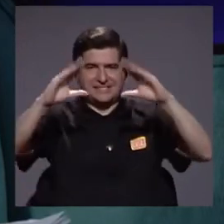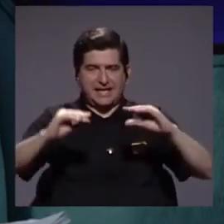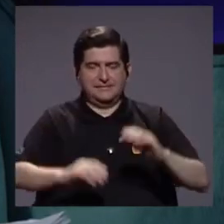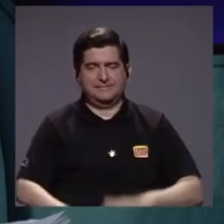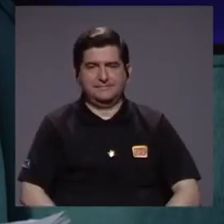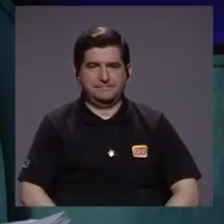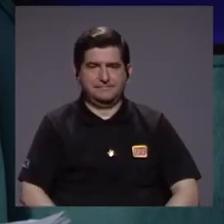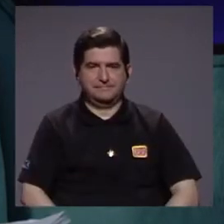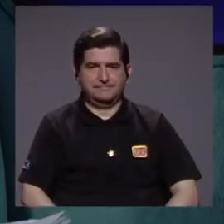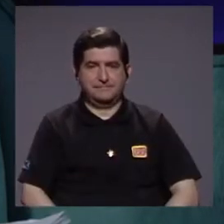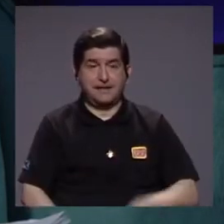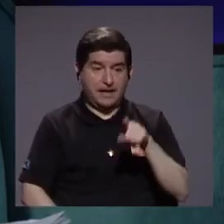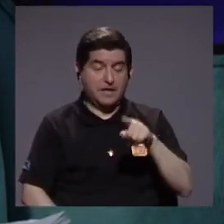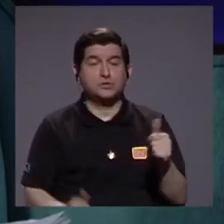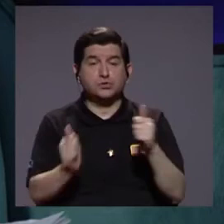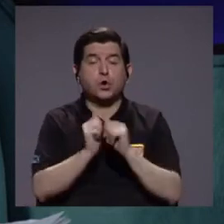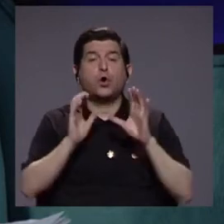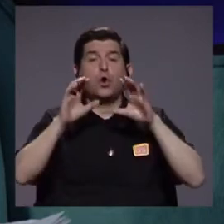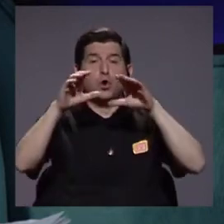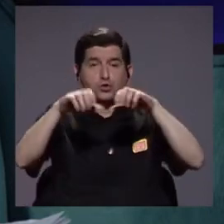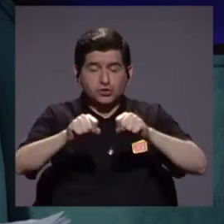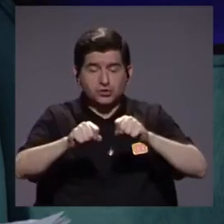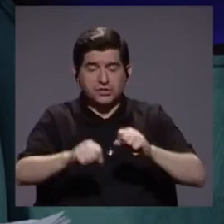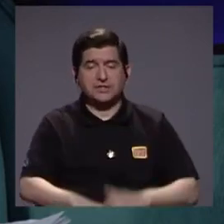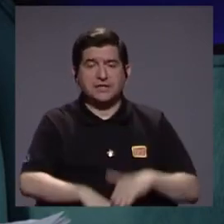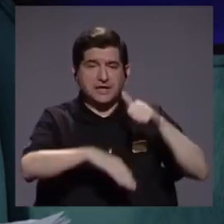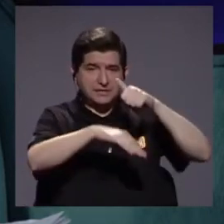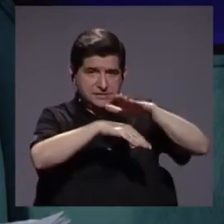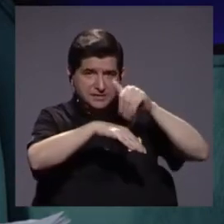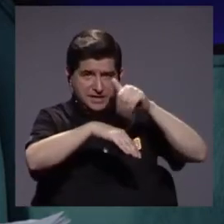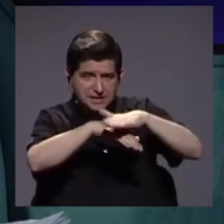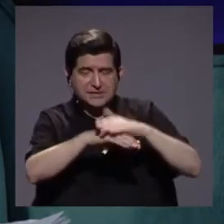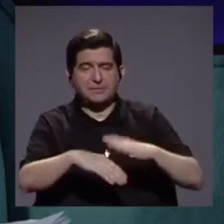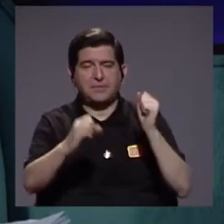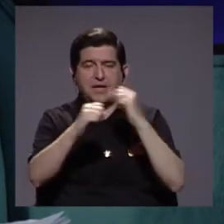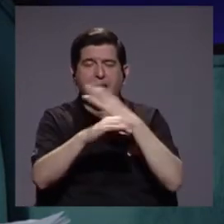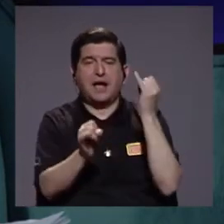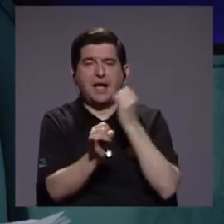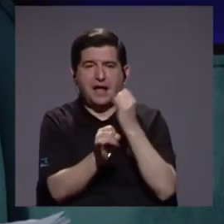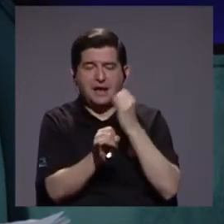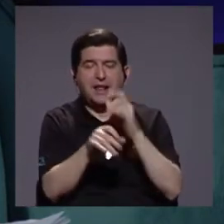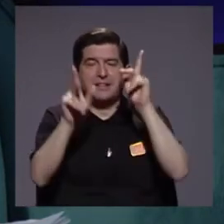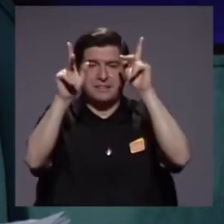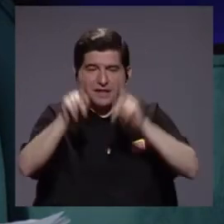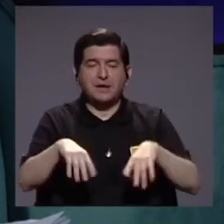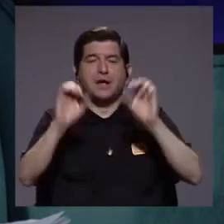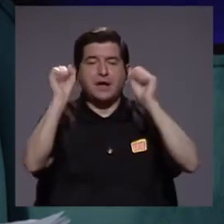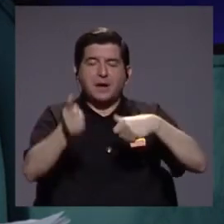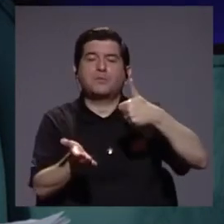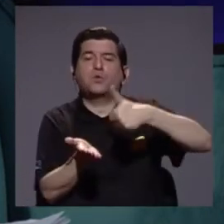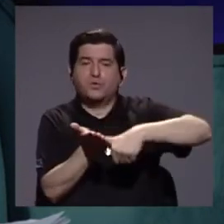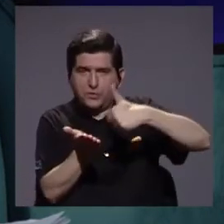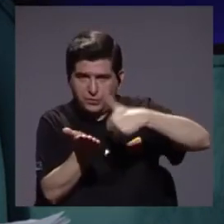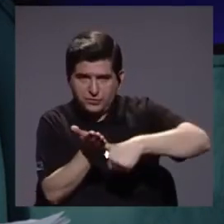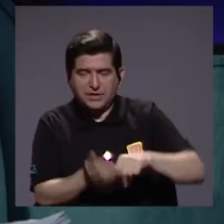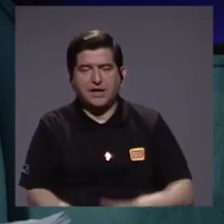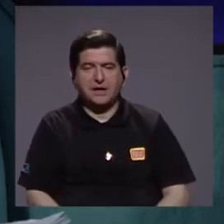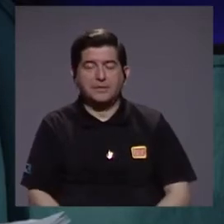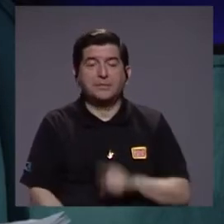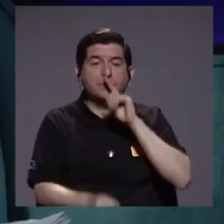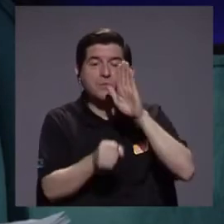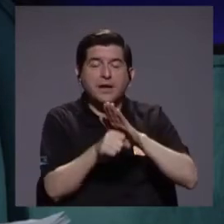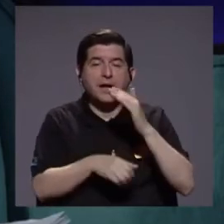tarde. Esto con citas que llegarán a los correos institucionales de las personas que pueden votar para seguir